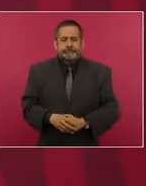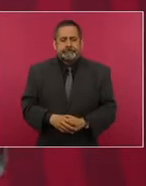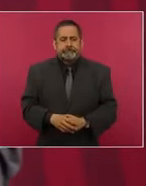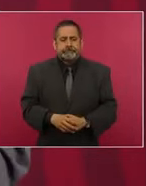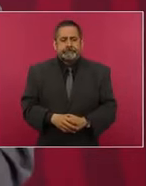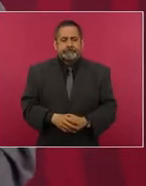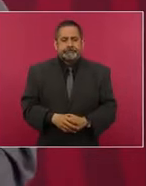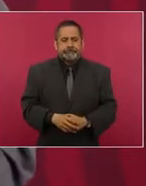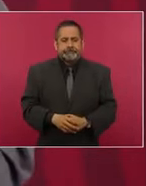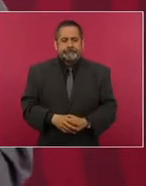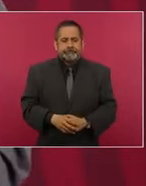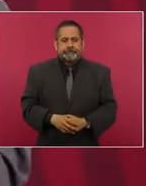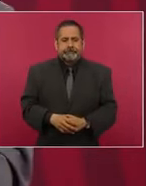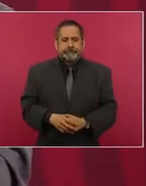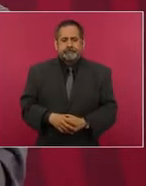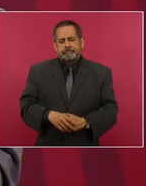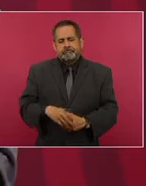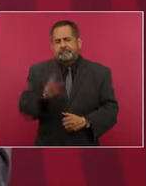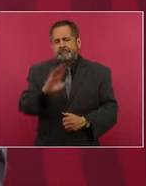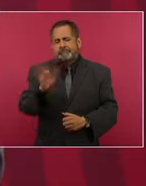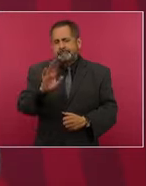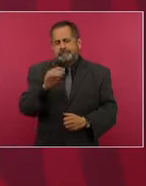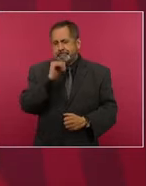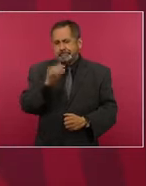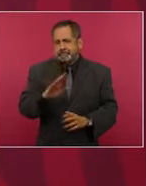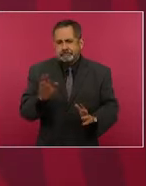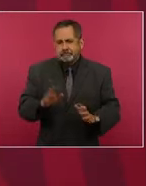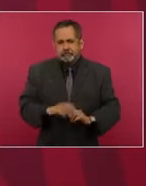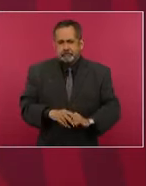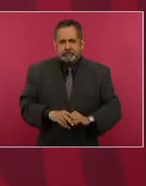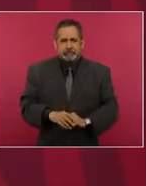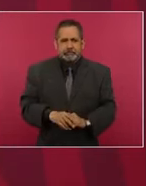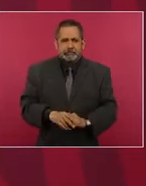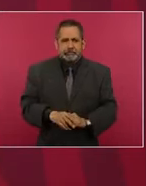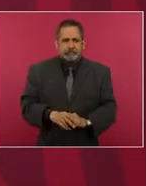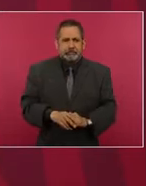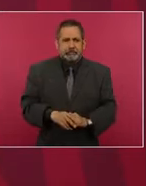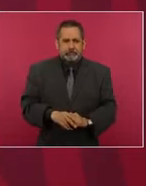¿Sí? No, nada más